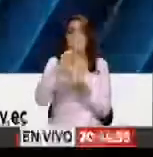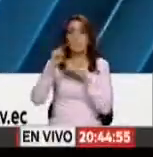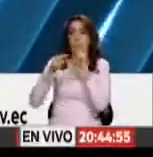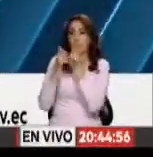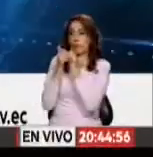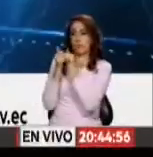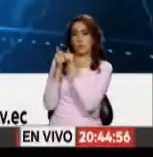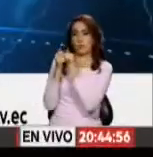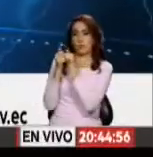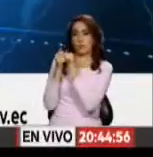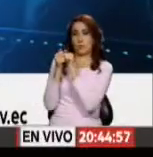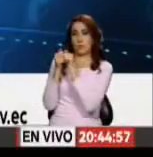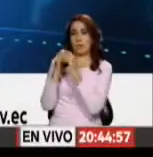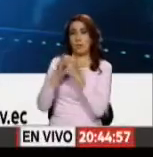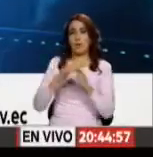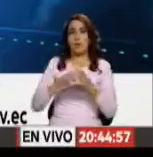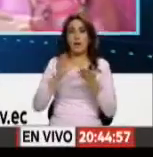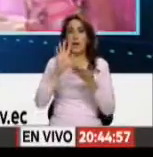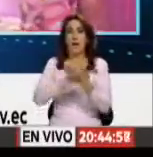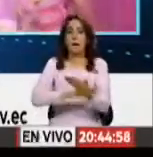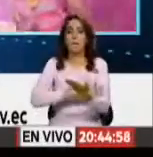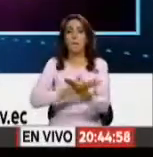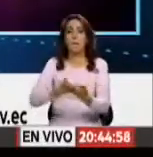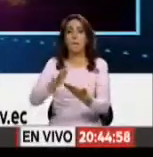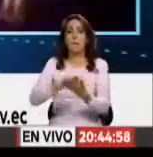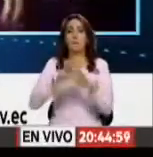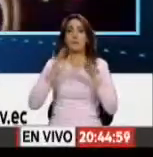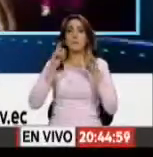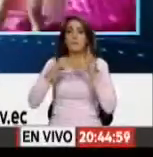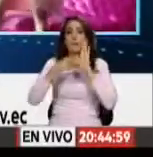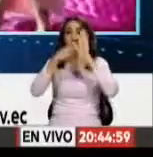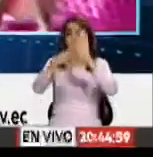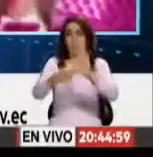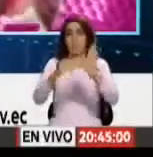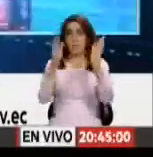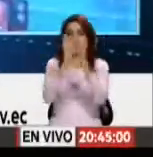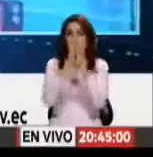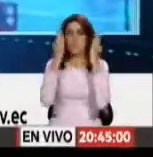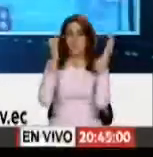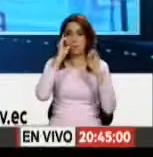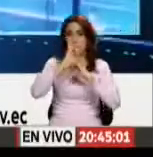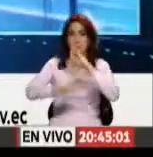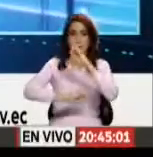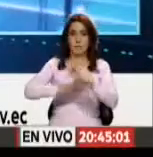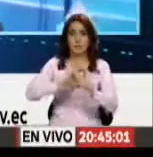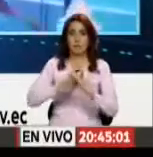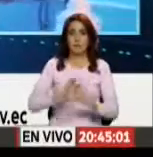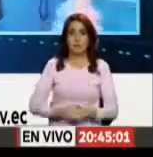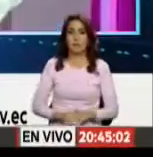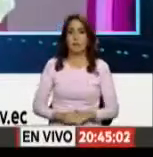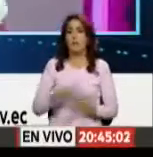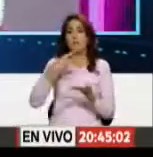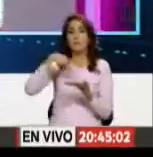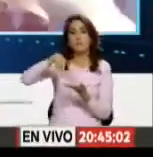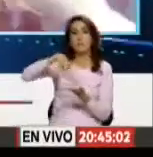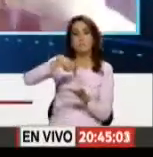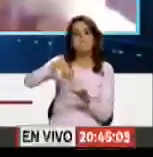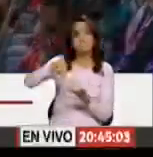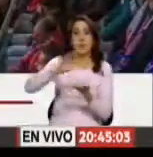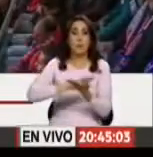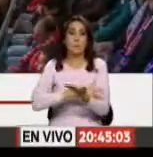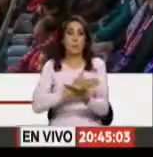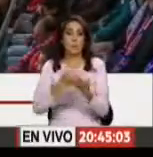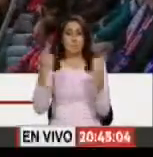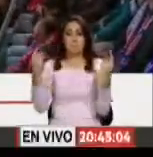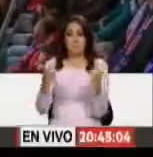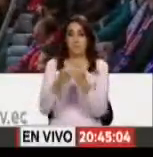estar informados. La música y el entretenimiento estarán también presentes en la revista internacional. El reggaetón siempre nos ataca a las mujeres.